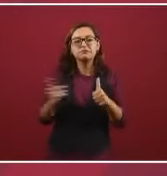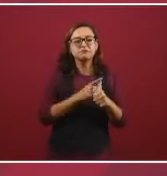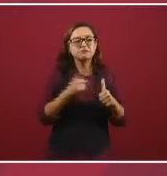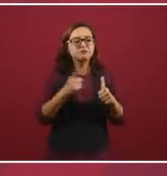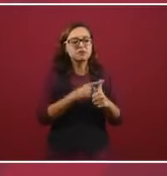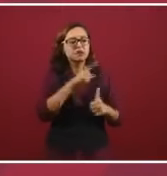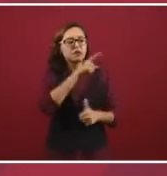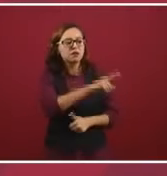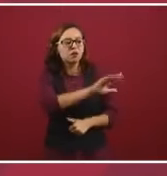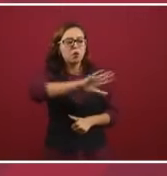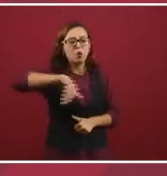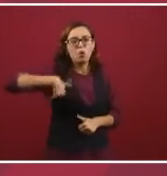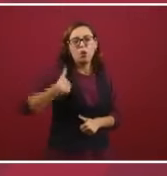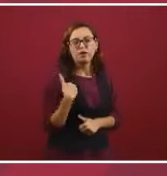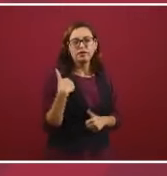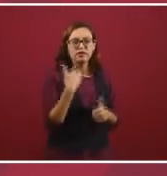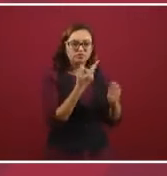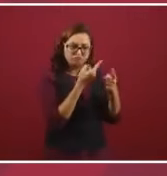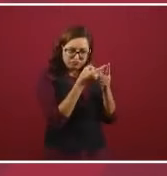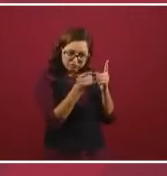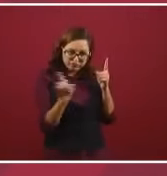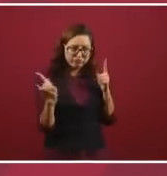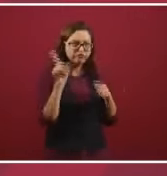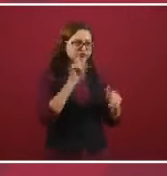las bodegas, los almacenes,